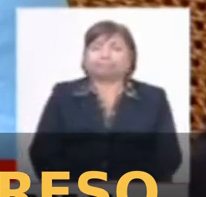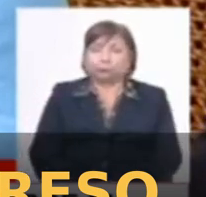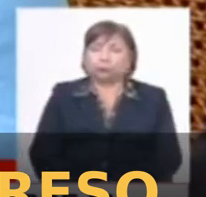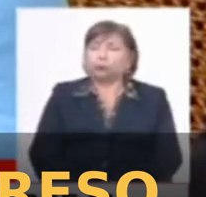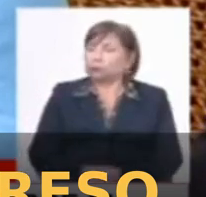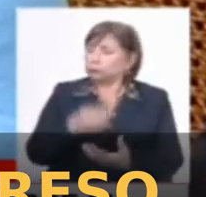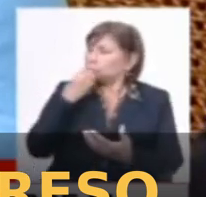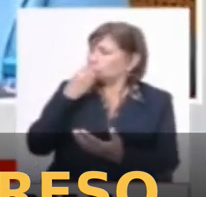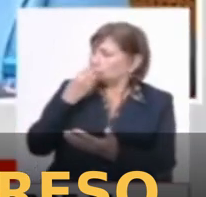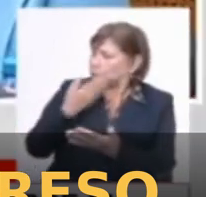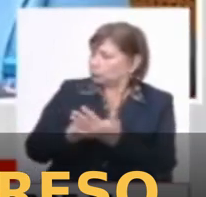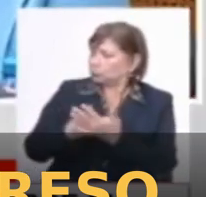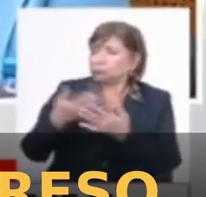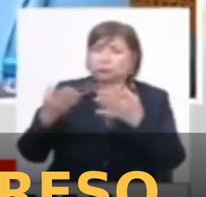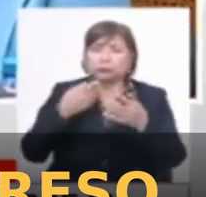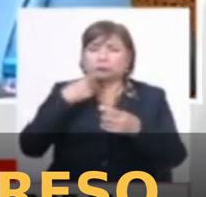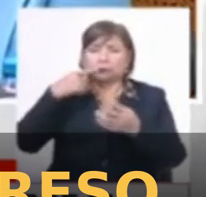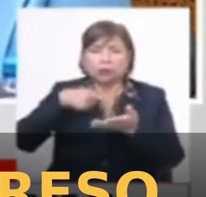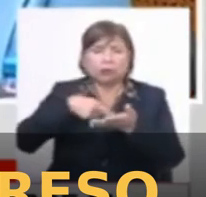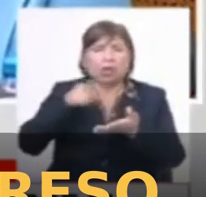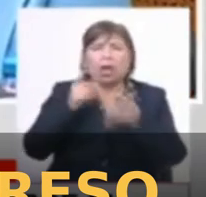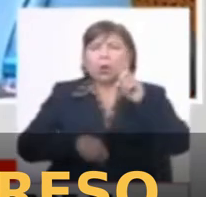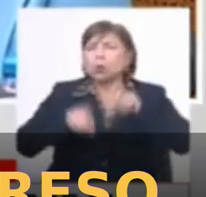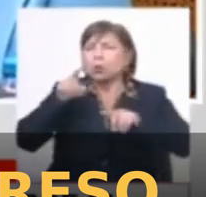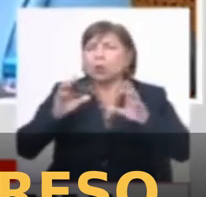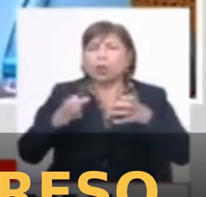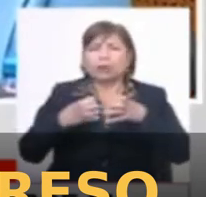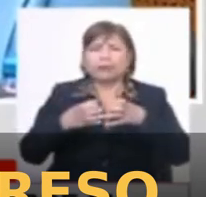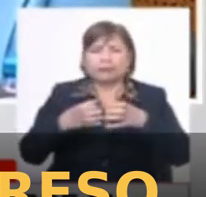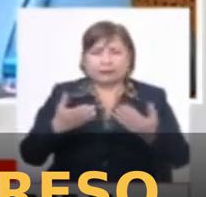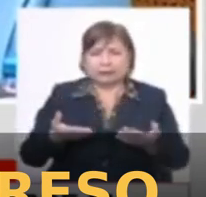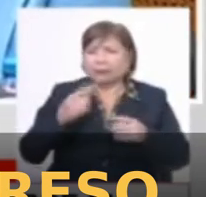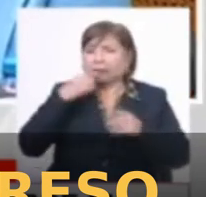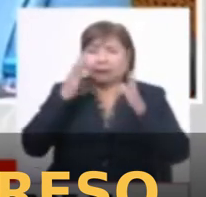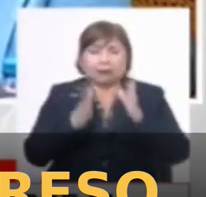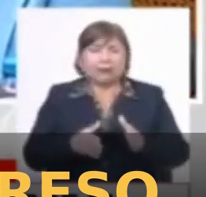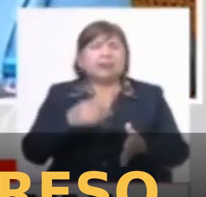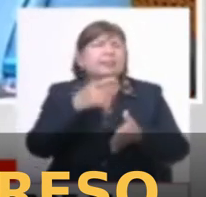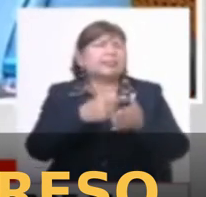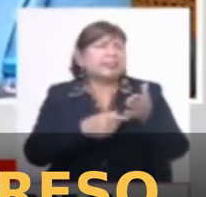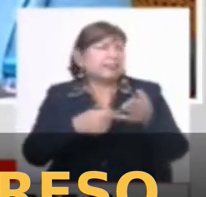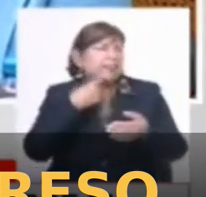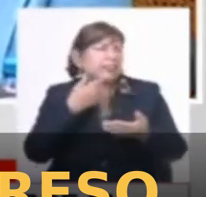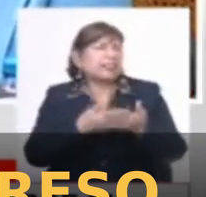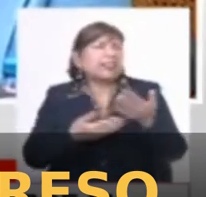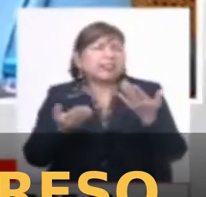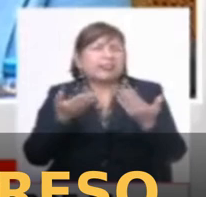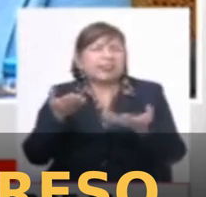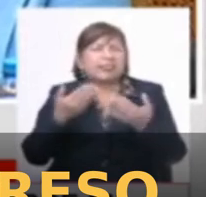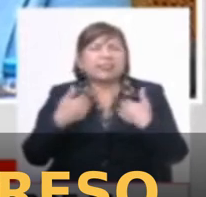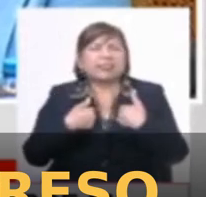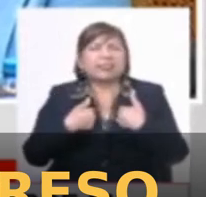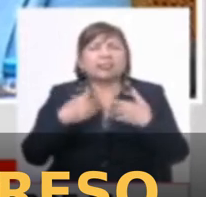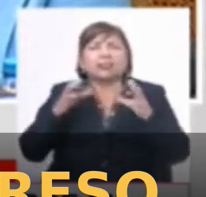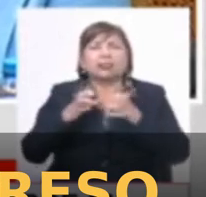Bien, usted hizo referencia a algunos congresistas apodados los niños. Descríbenos qué referencia tiene respecto a